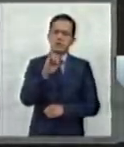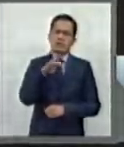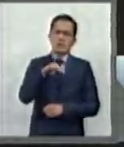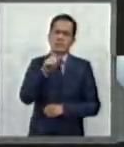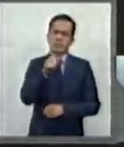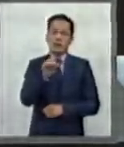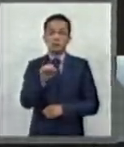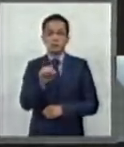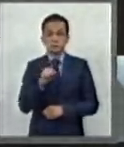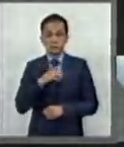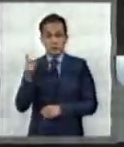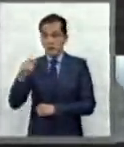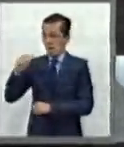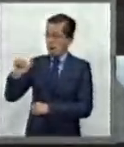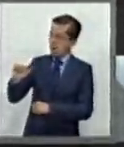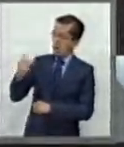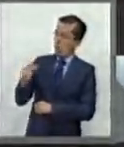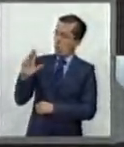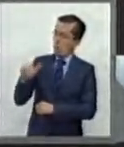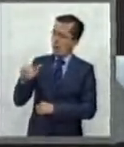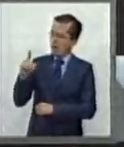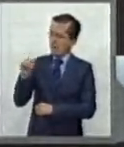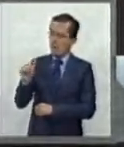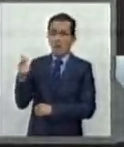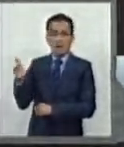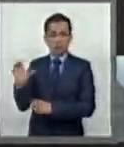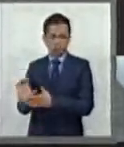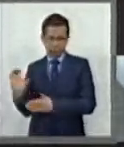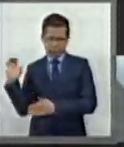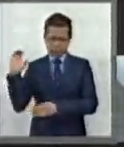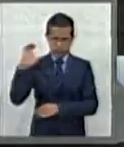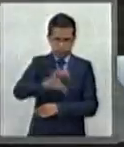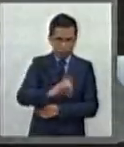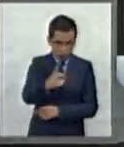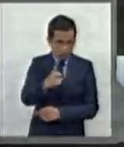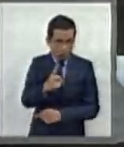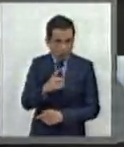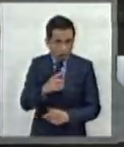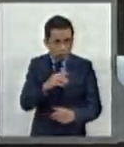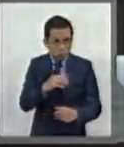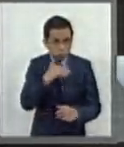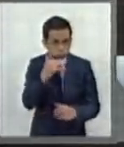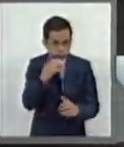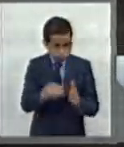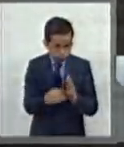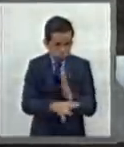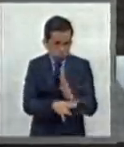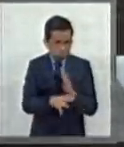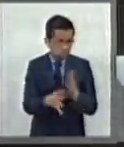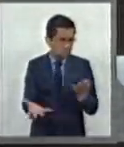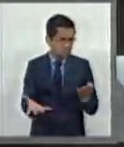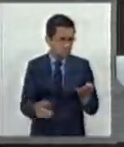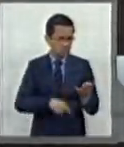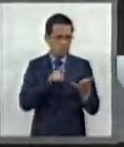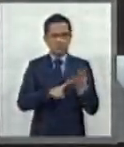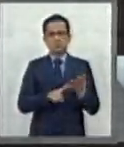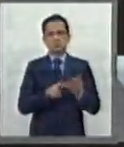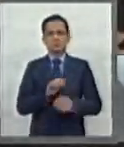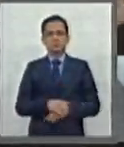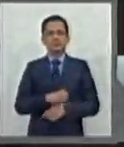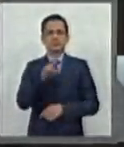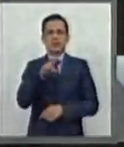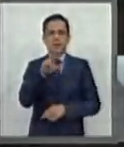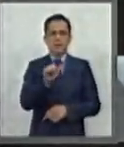un dineral de Ahumada. ¿Fue montaje? Cuarto as, cuarto as,